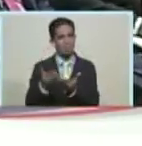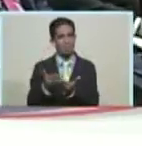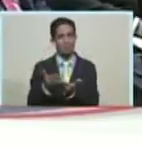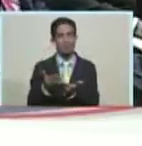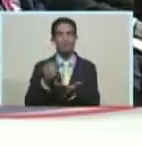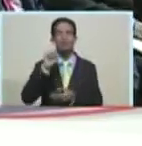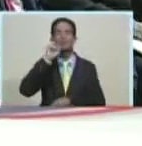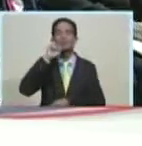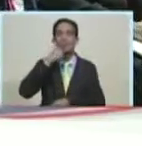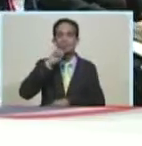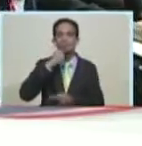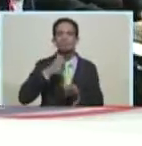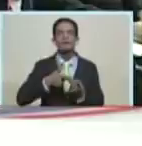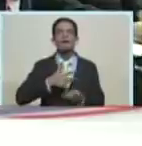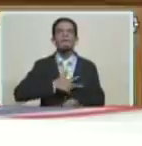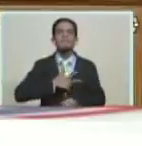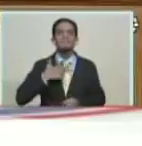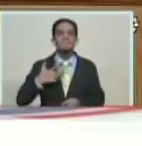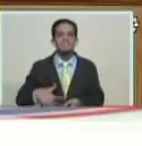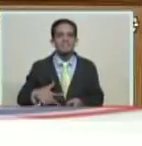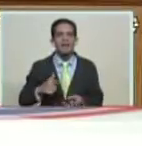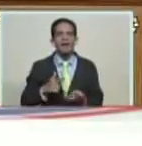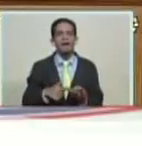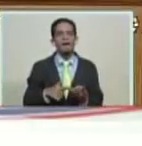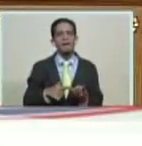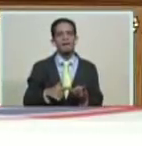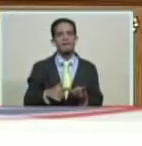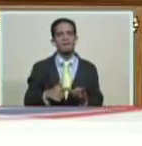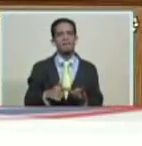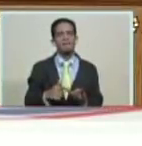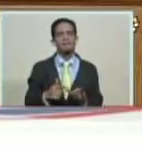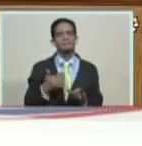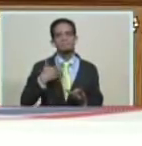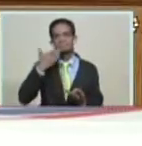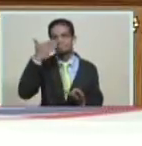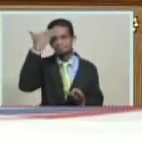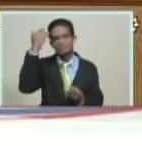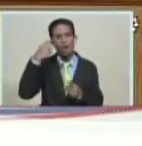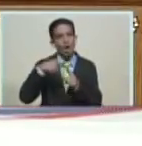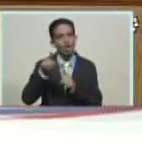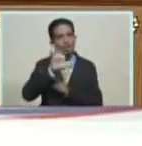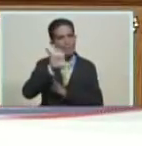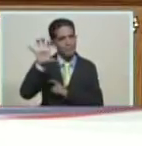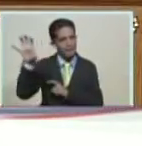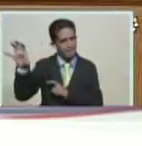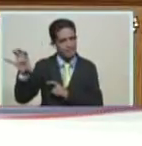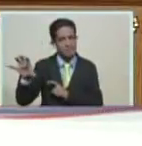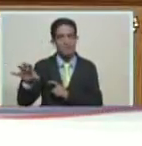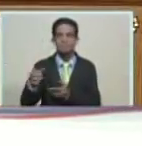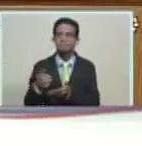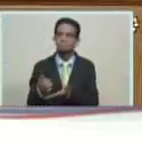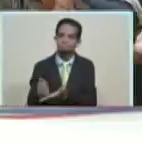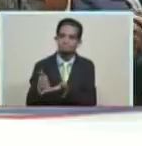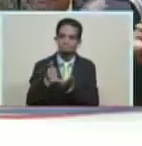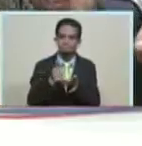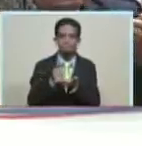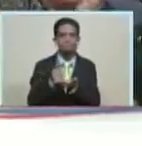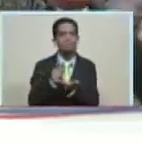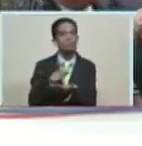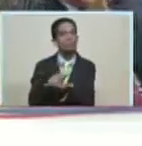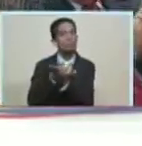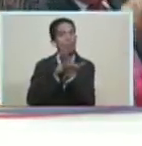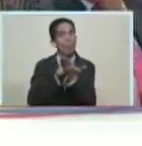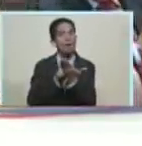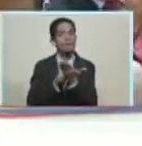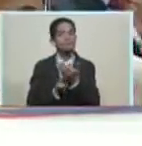de Rusia, de China, de Irán y de otras potencias que en el mundo nos respaldan